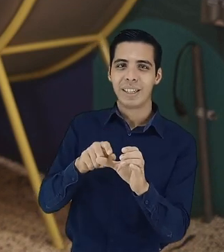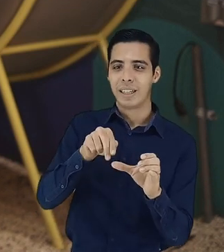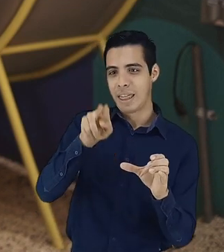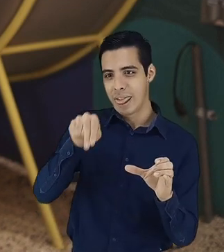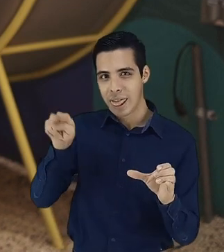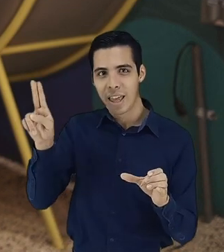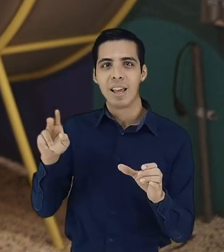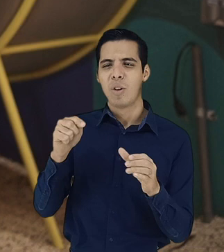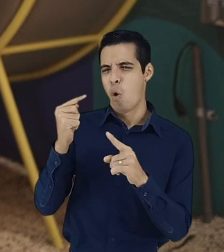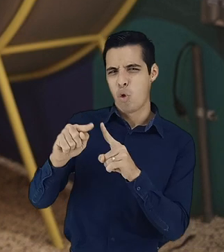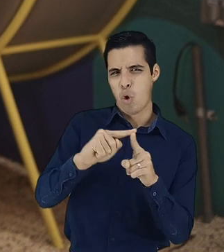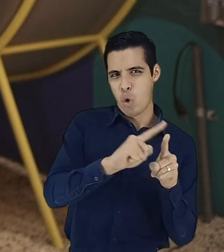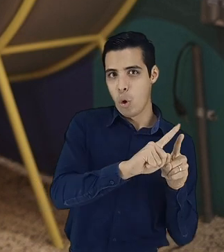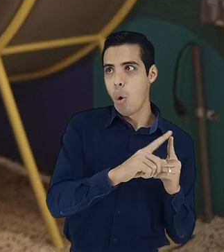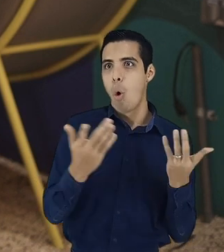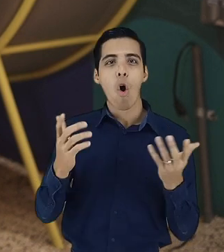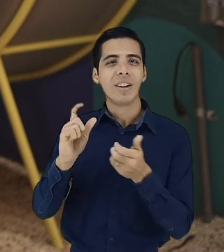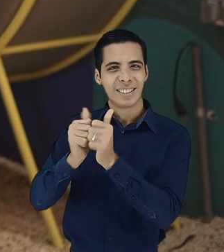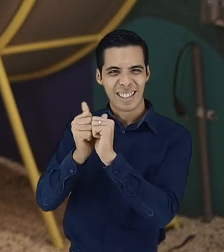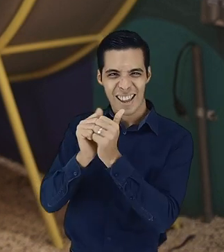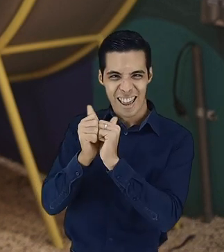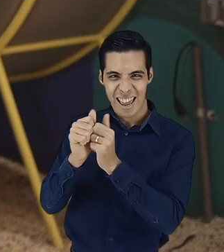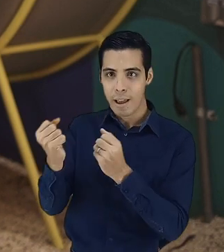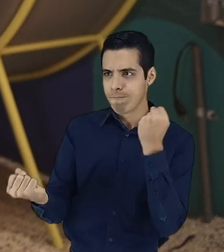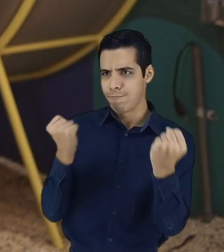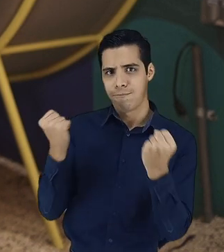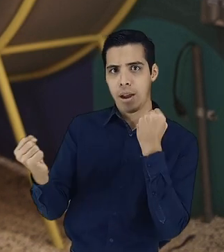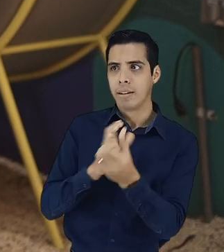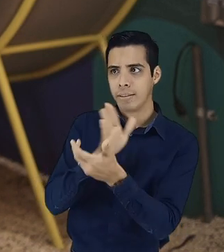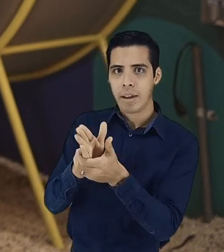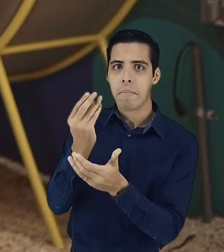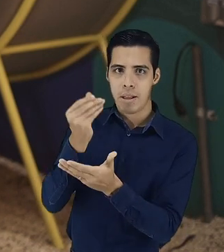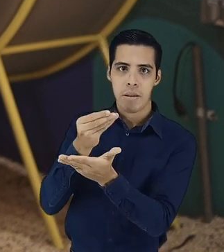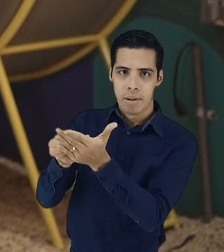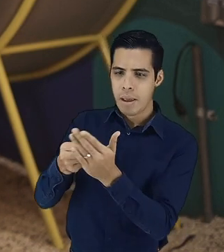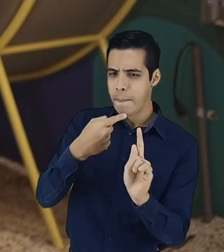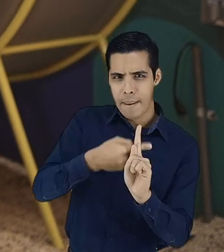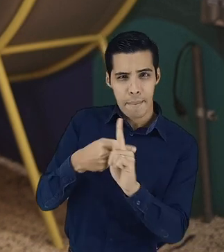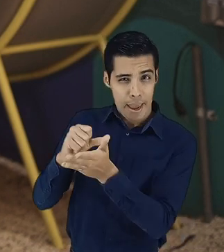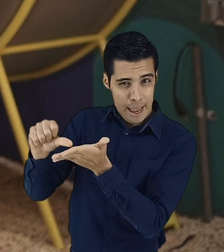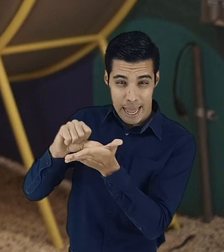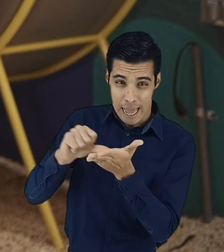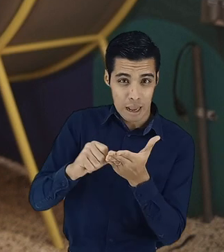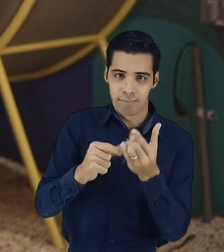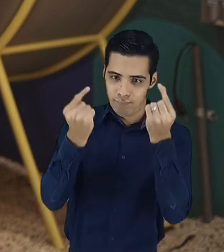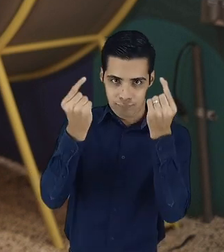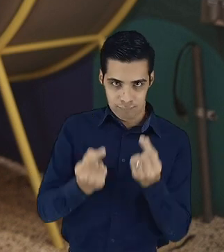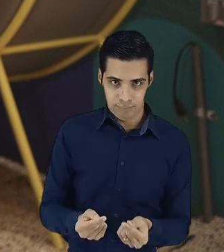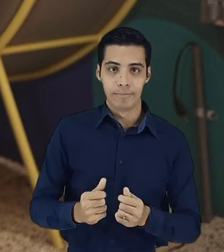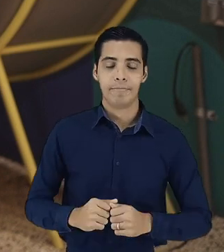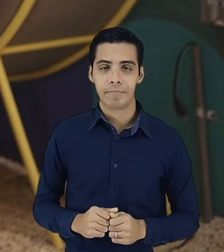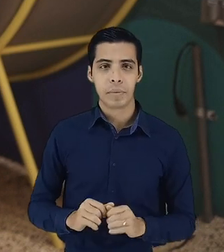y demás y tu mensualidad, por ejemplo, en el gimnasio. En general, todos y cada uno de los gastos mensuales que realizas. Posterior a esto te sugiero que